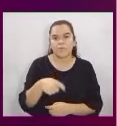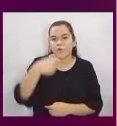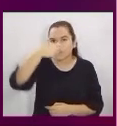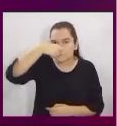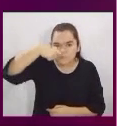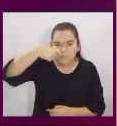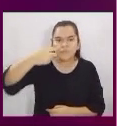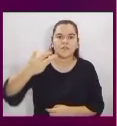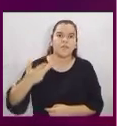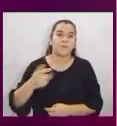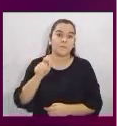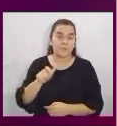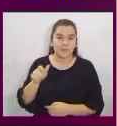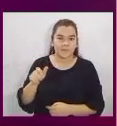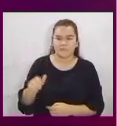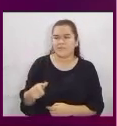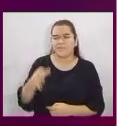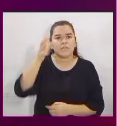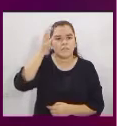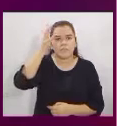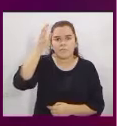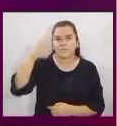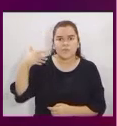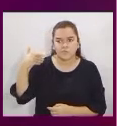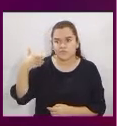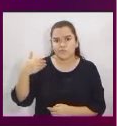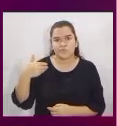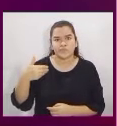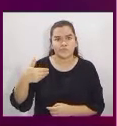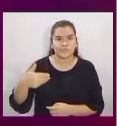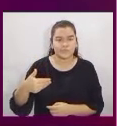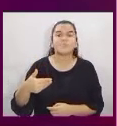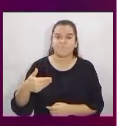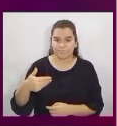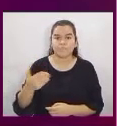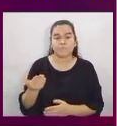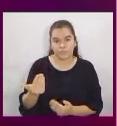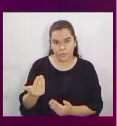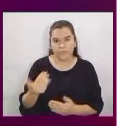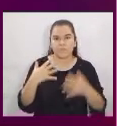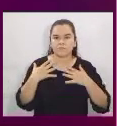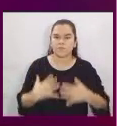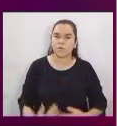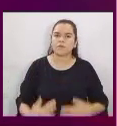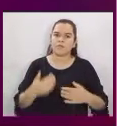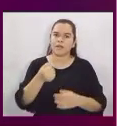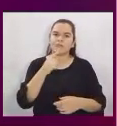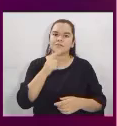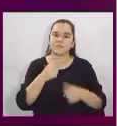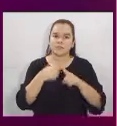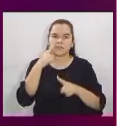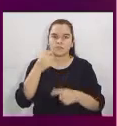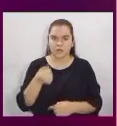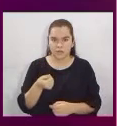La drogadicción, ya cuando el individuo está ganado por la droga, puede tener